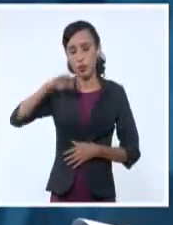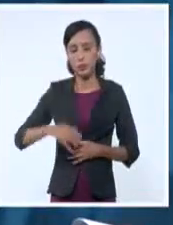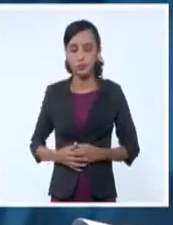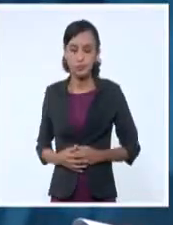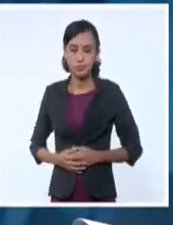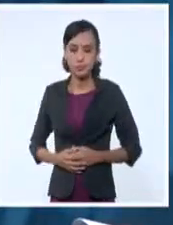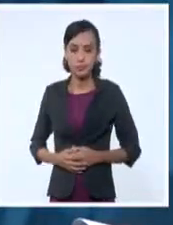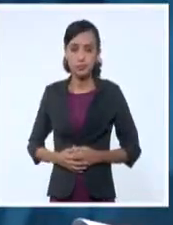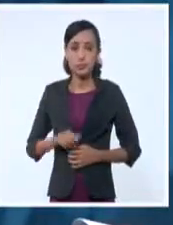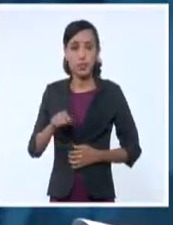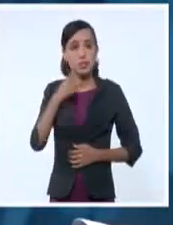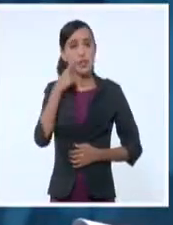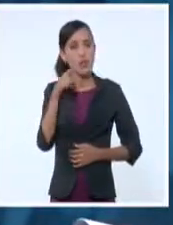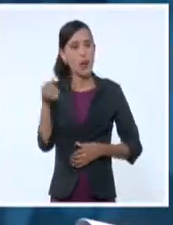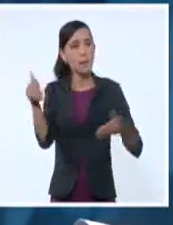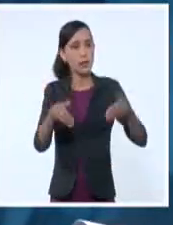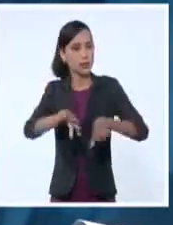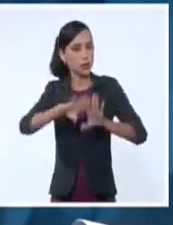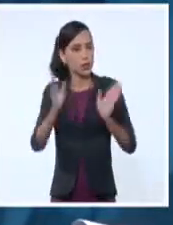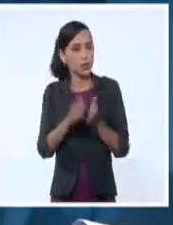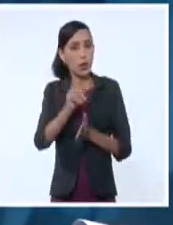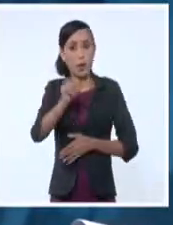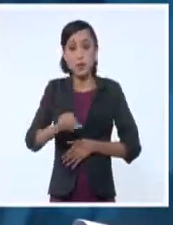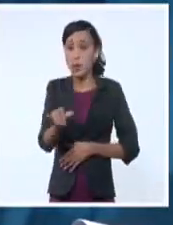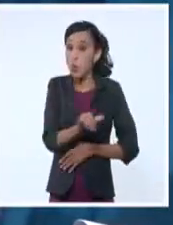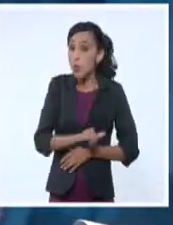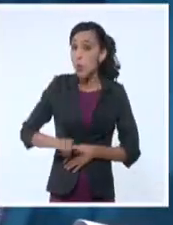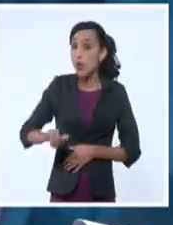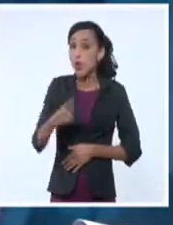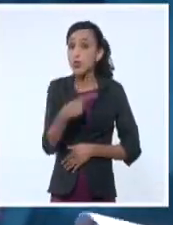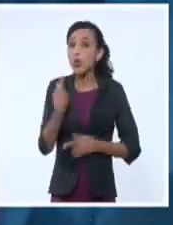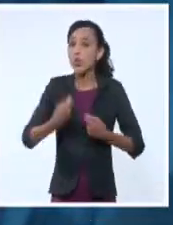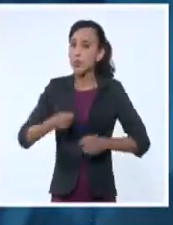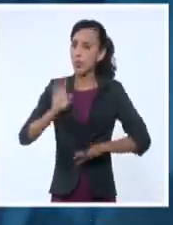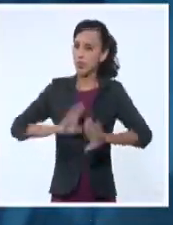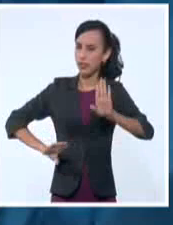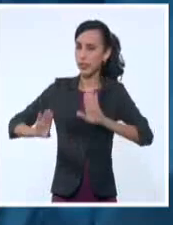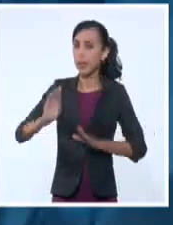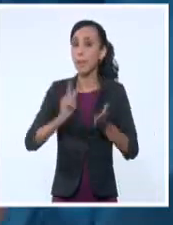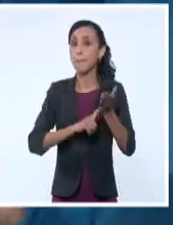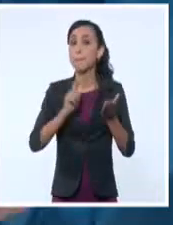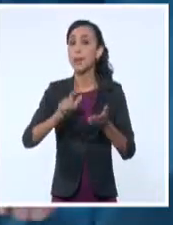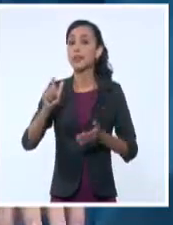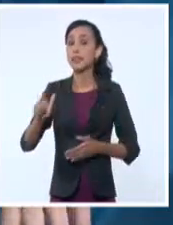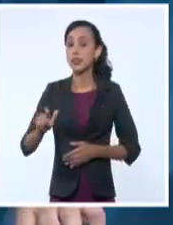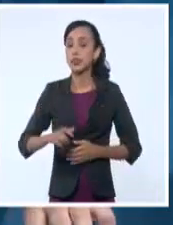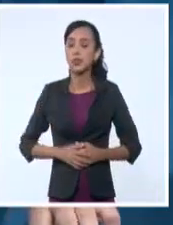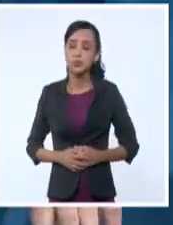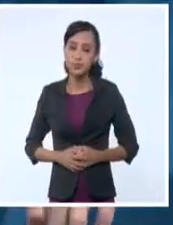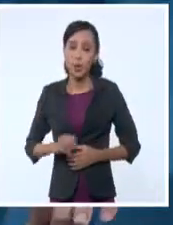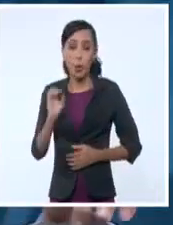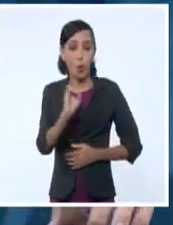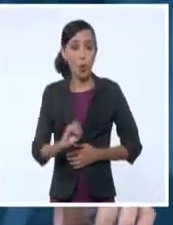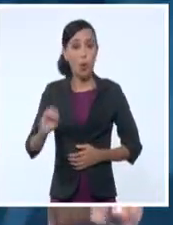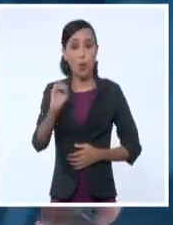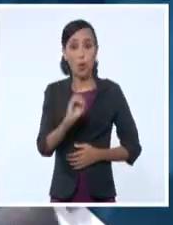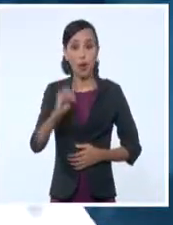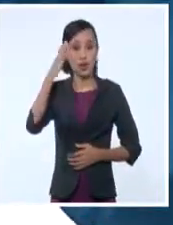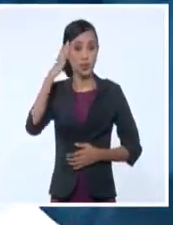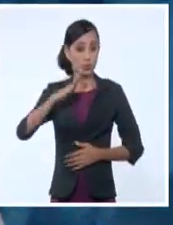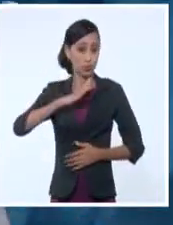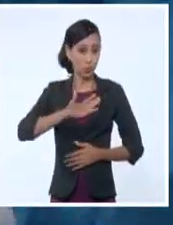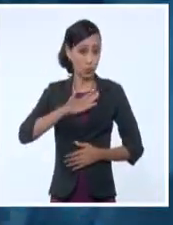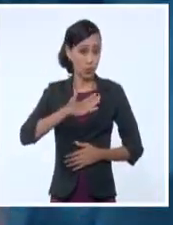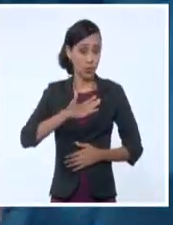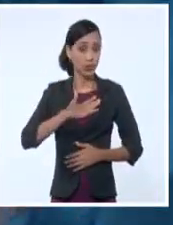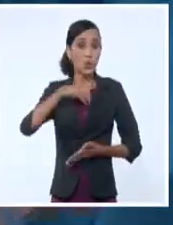de democracia y de participación que tenemos que defender desde el partido, desde las organizaciones de base del partido, un centro